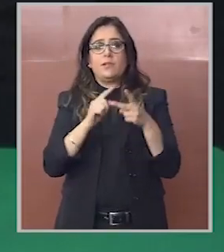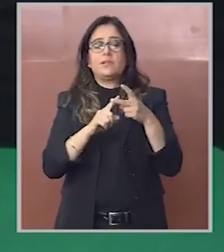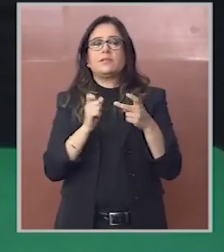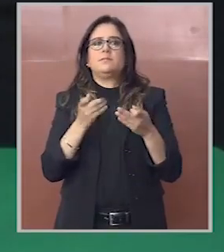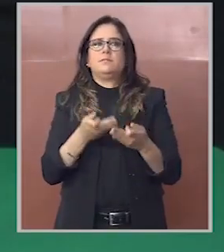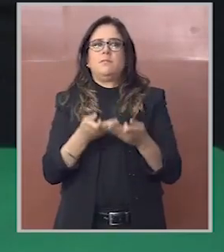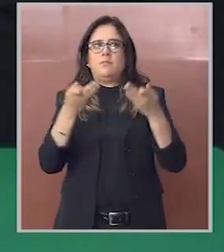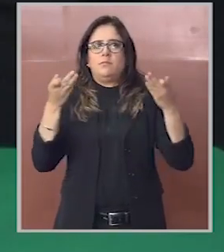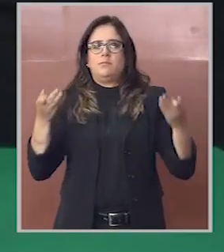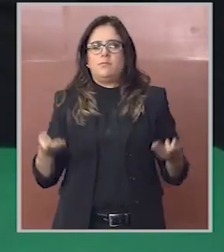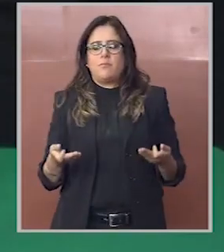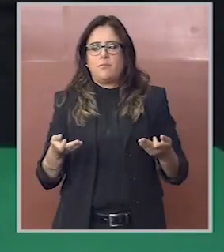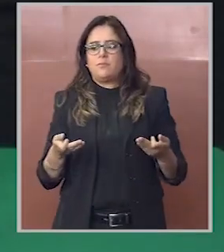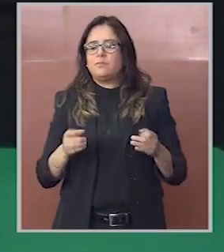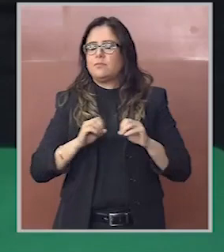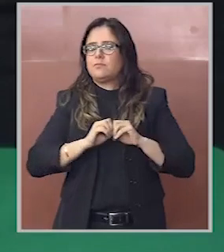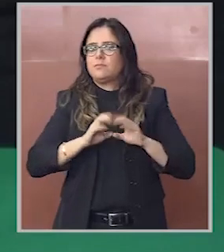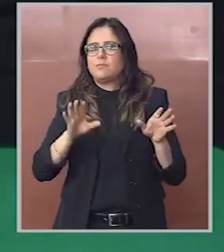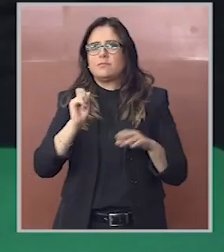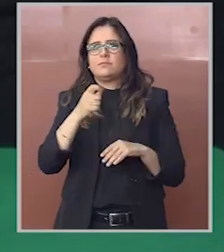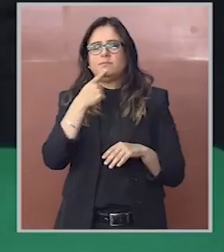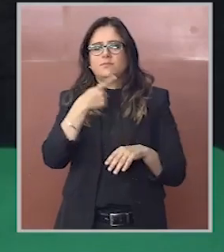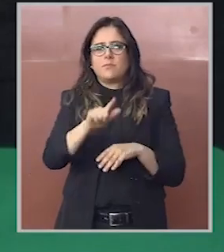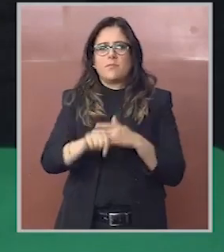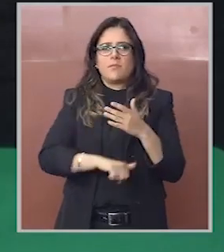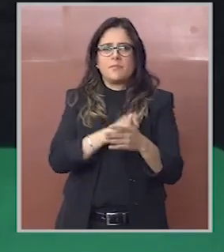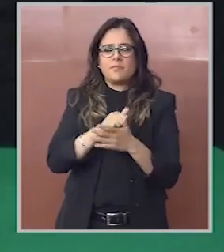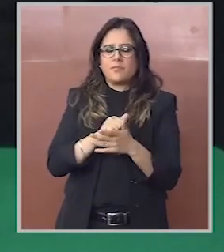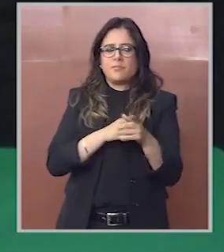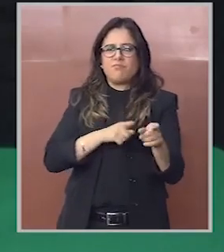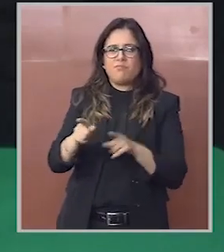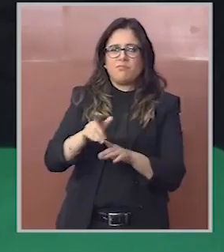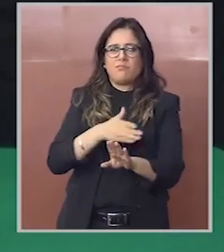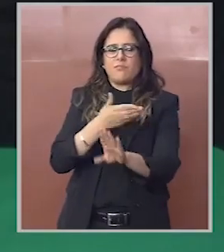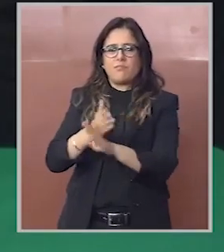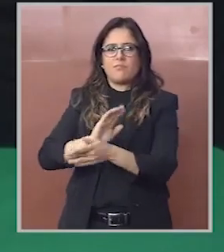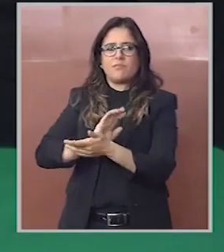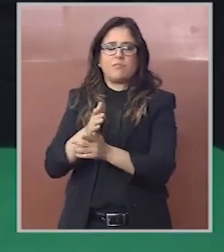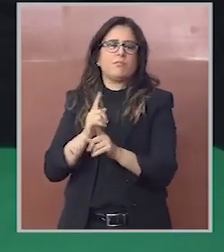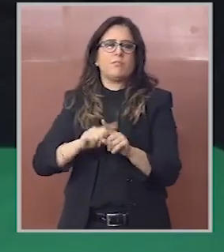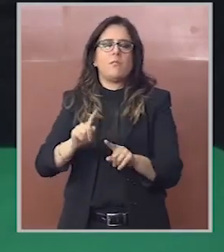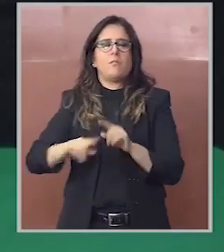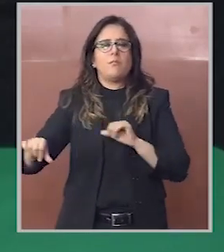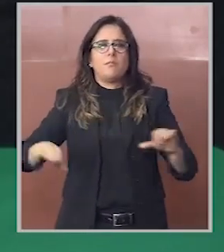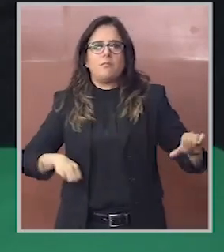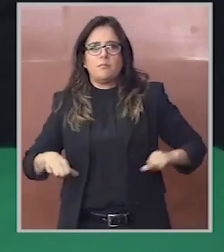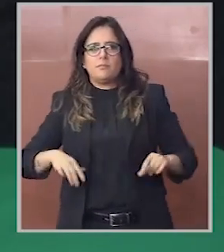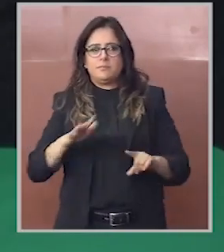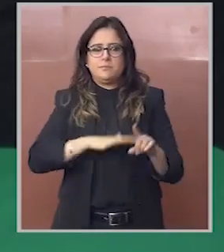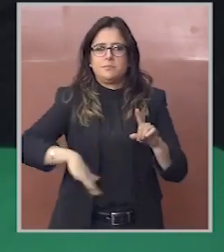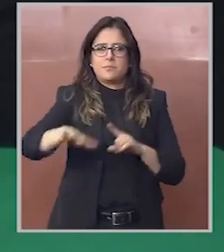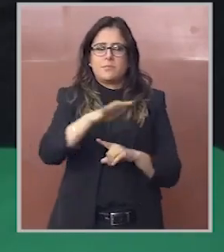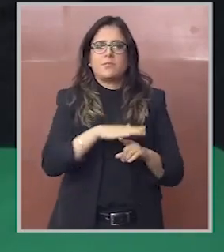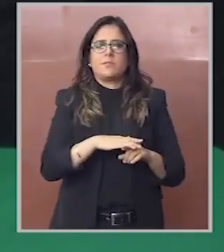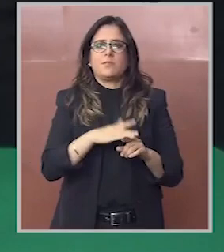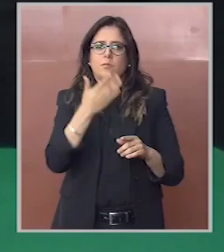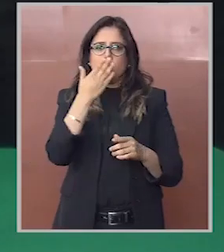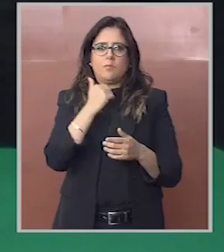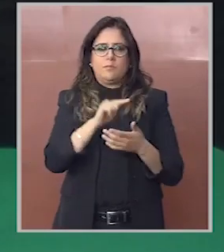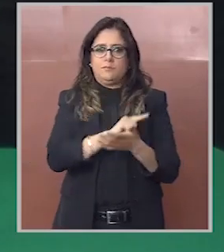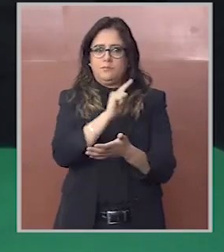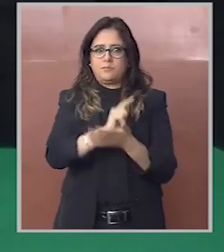hoy día por distintas actividades no ilegales en muchos casos pero también en otros casos por actividades